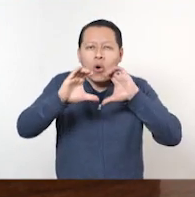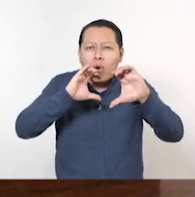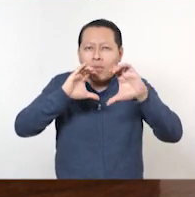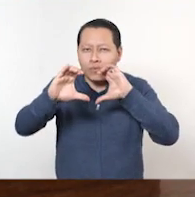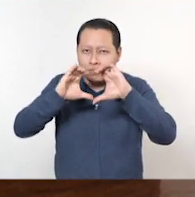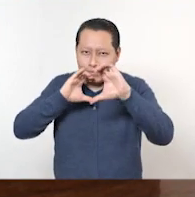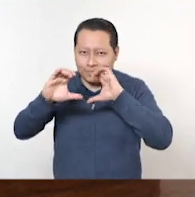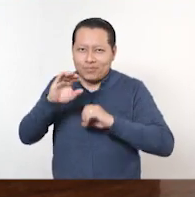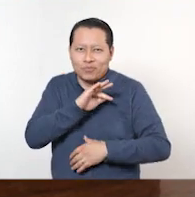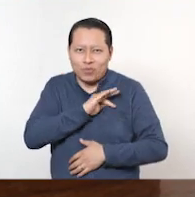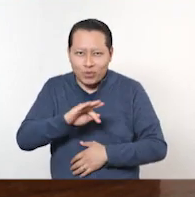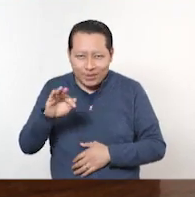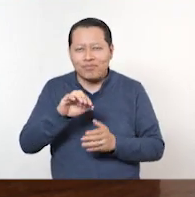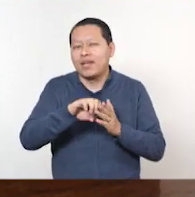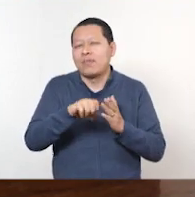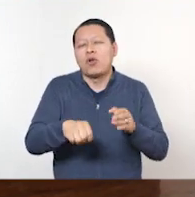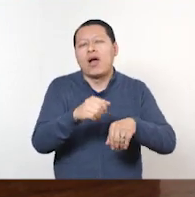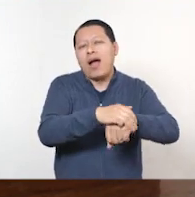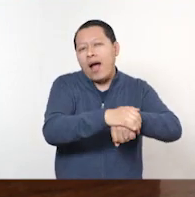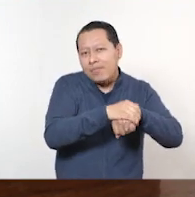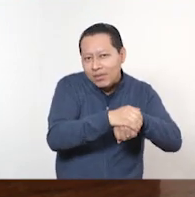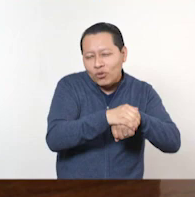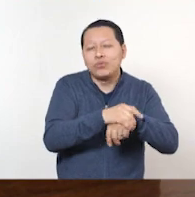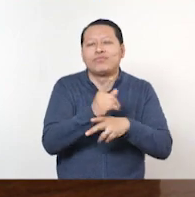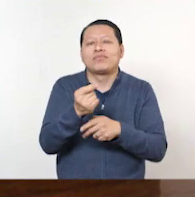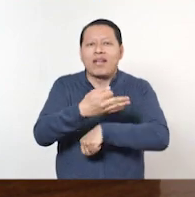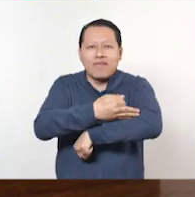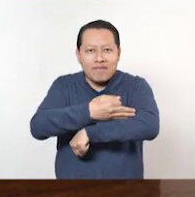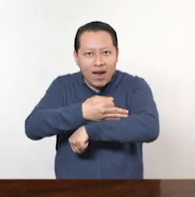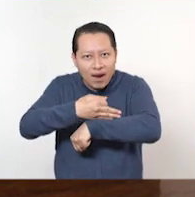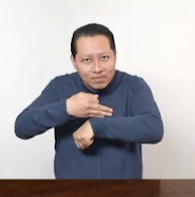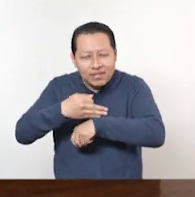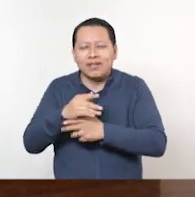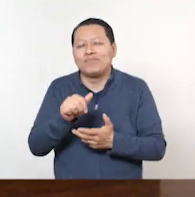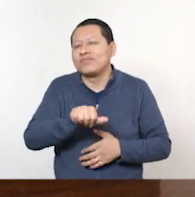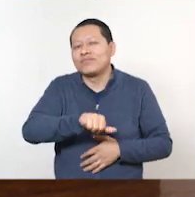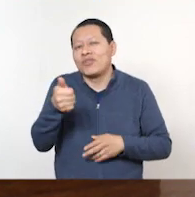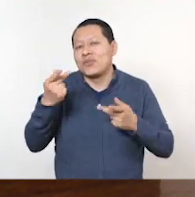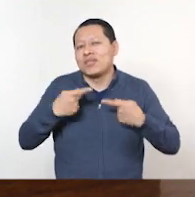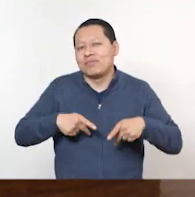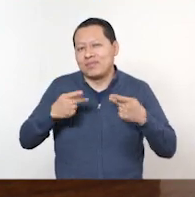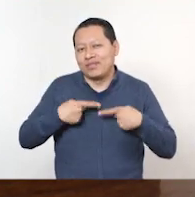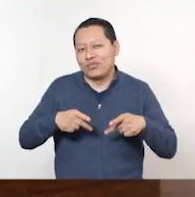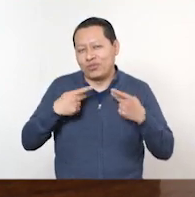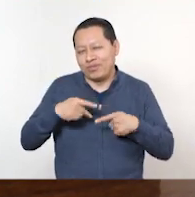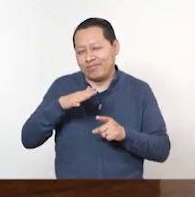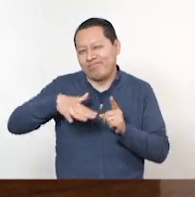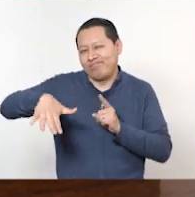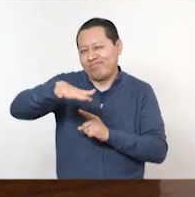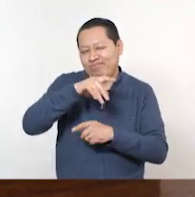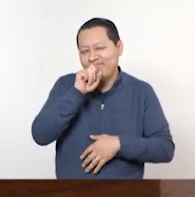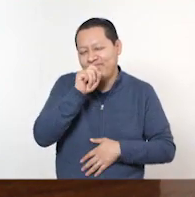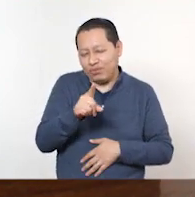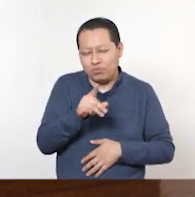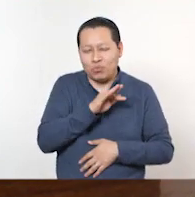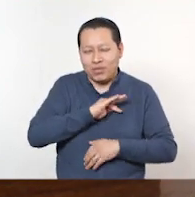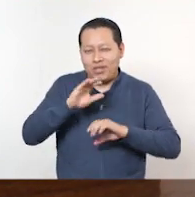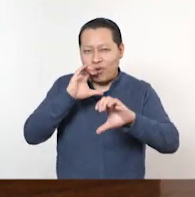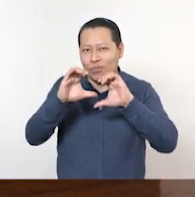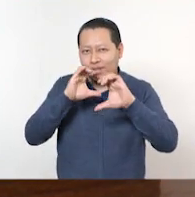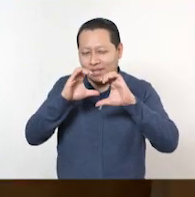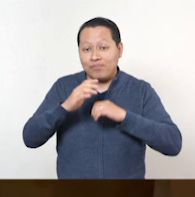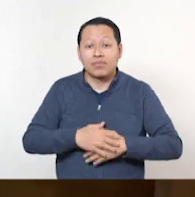comunicar con otras personas como mis amigos, mi familia y otras personas de mi